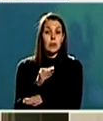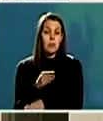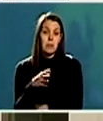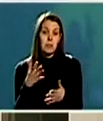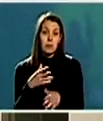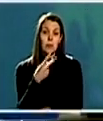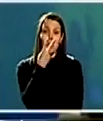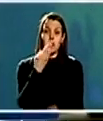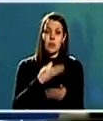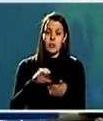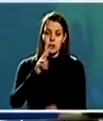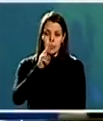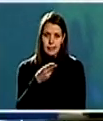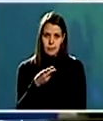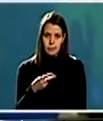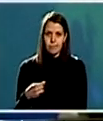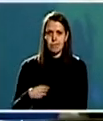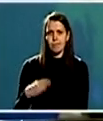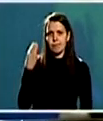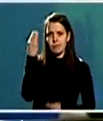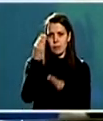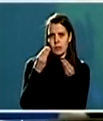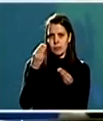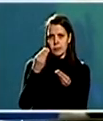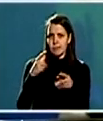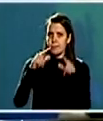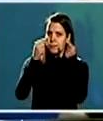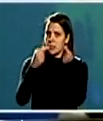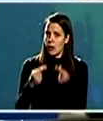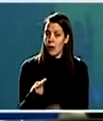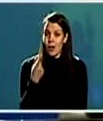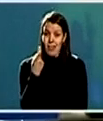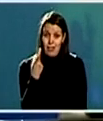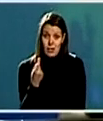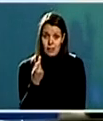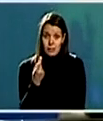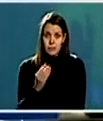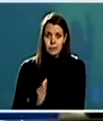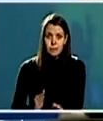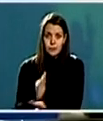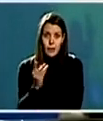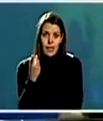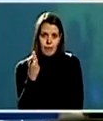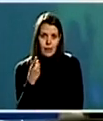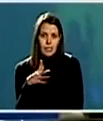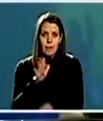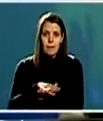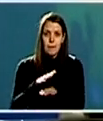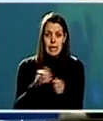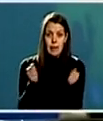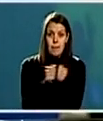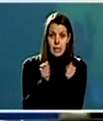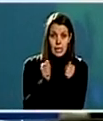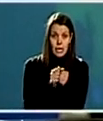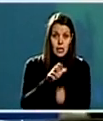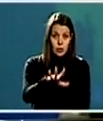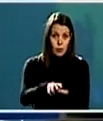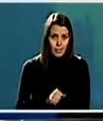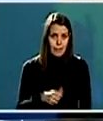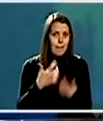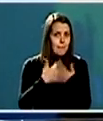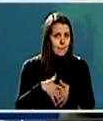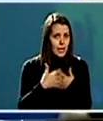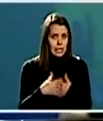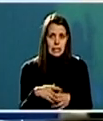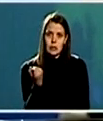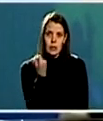preto de 2 millón de euros por tanto hay que dotar presupuestariamente para e comprar equipamento no de máquinas como saben ya están